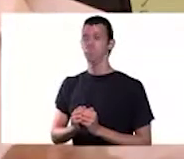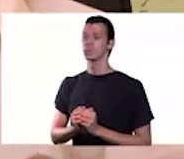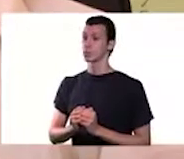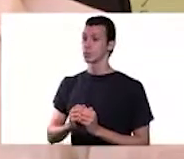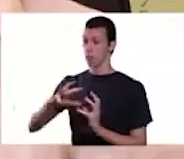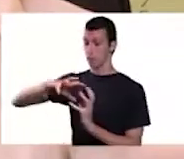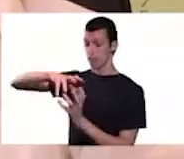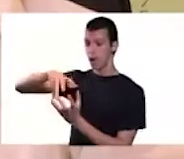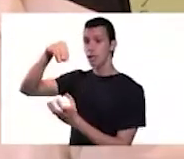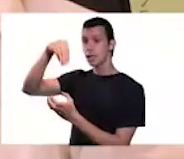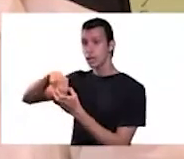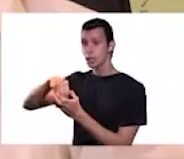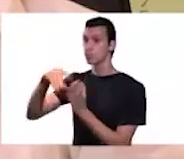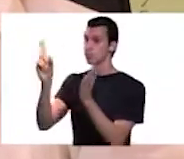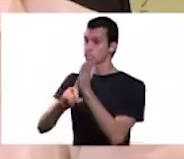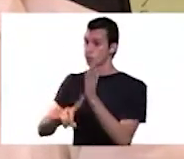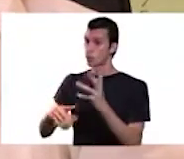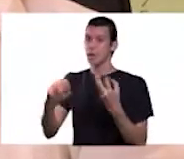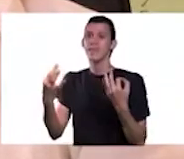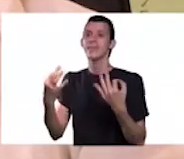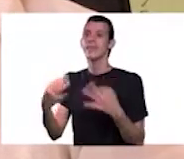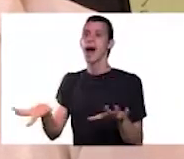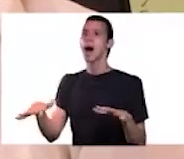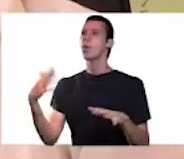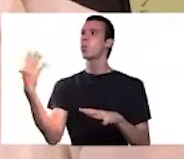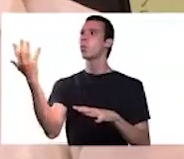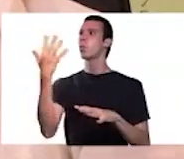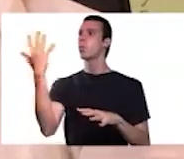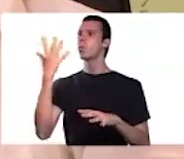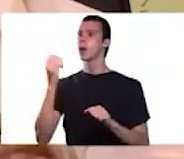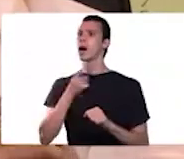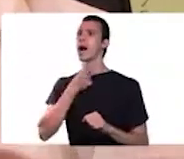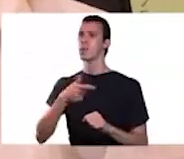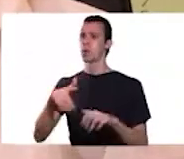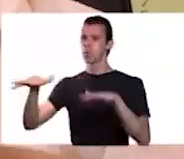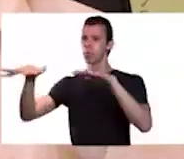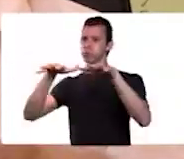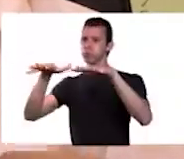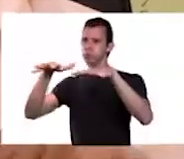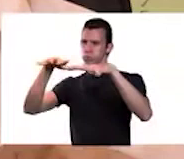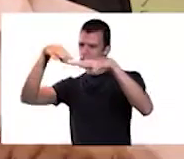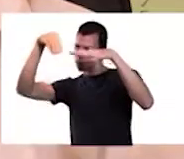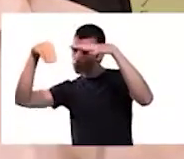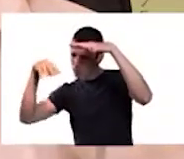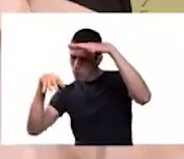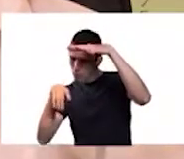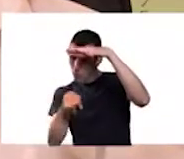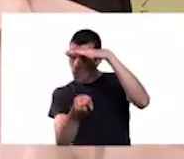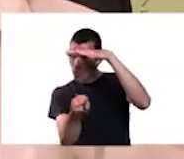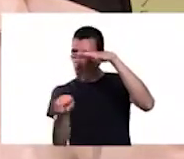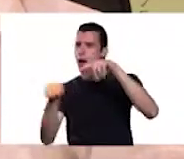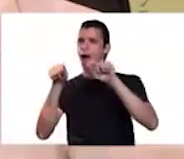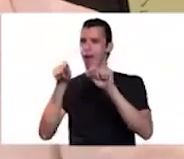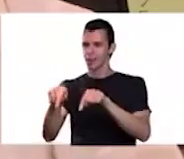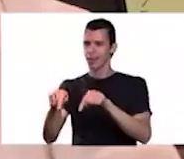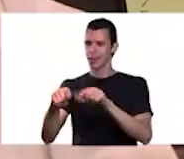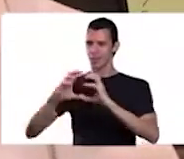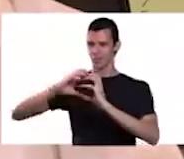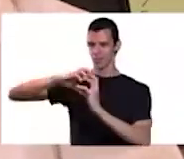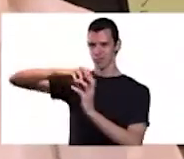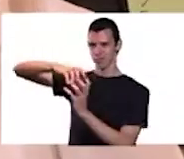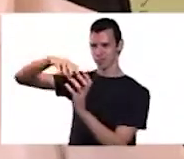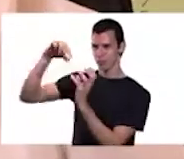su estructura interna. Bien, el planeta tiene energía también interna, la energía